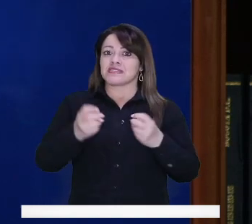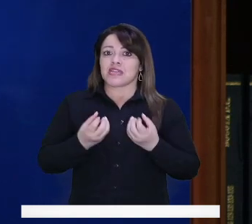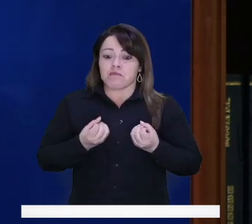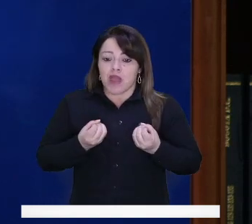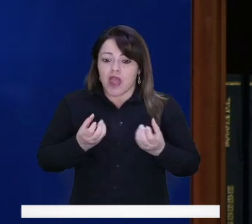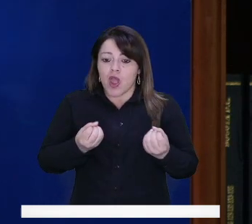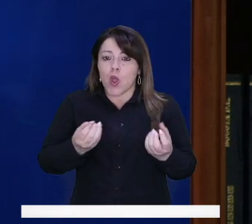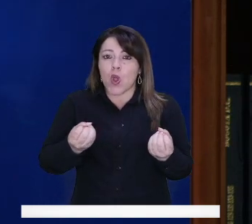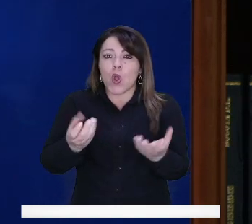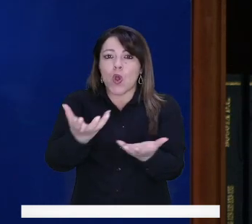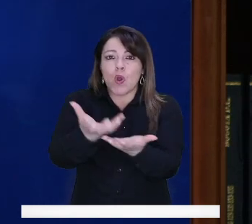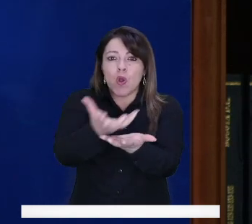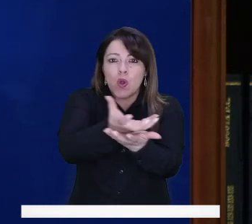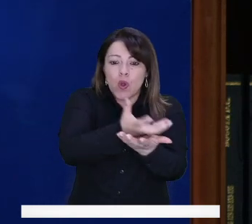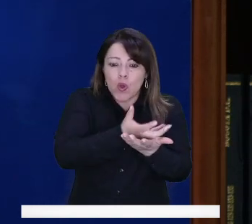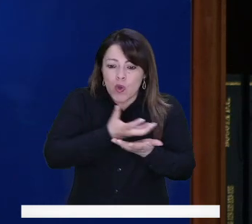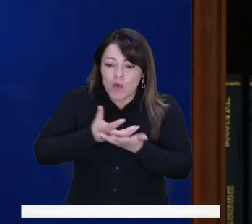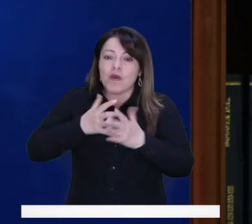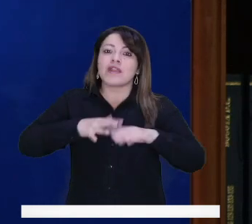de los humedales en la ciudad de Bogotá.